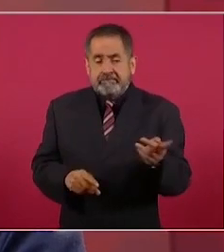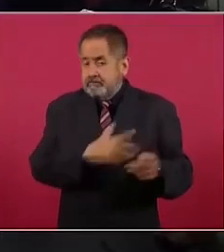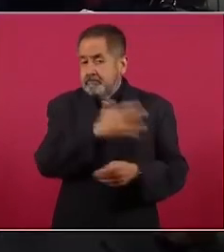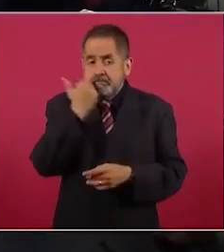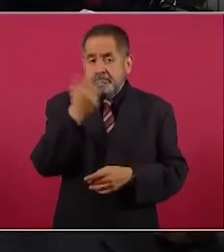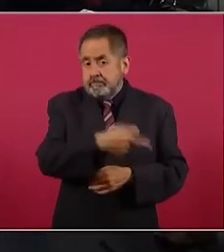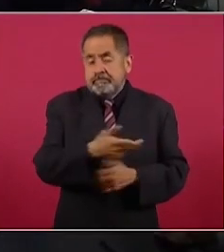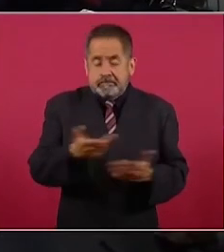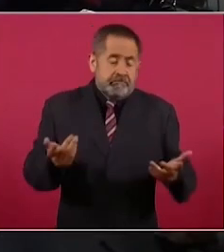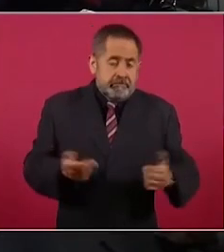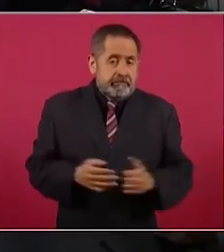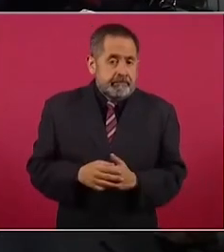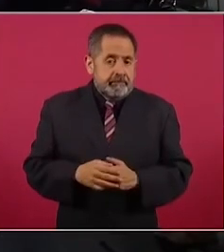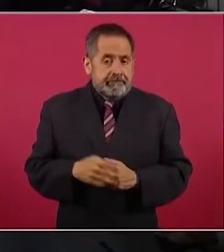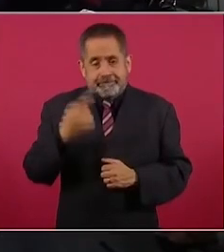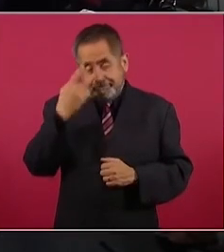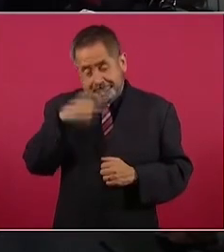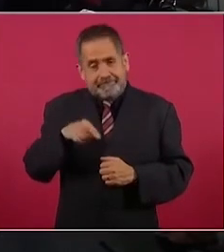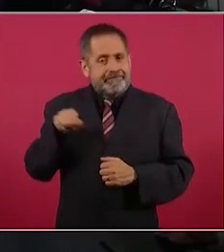para